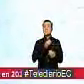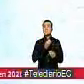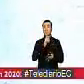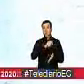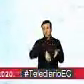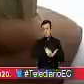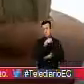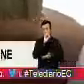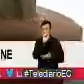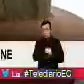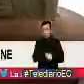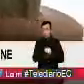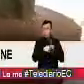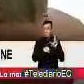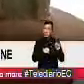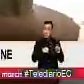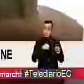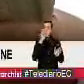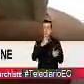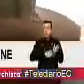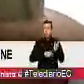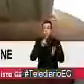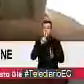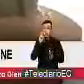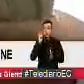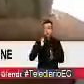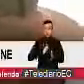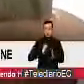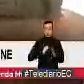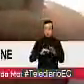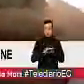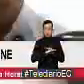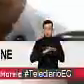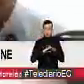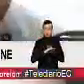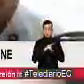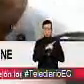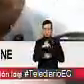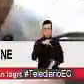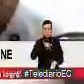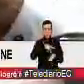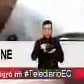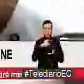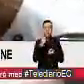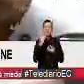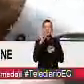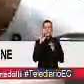ratifican o no la multa de 20 salarios básicos unificados, equivalente a